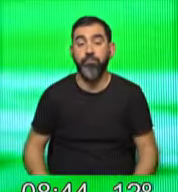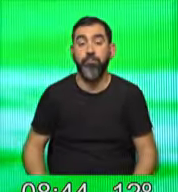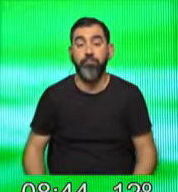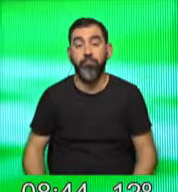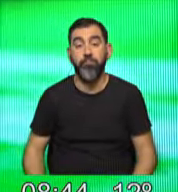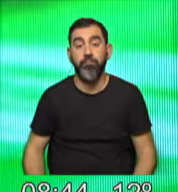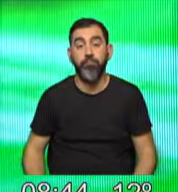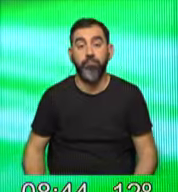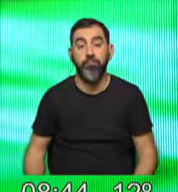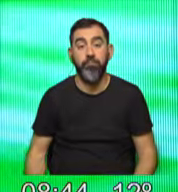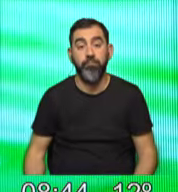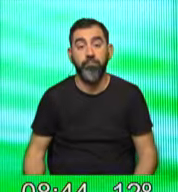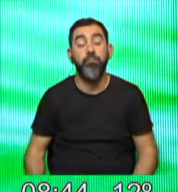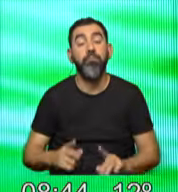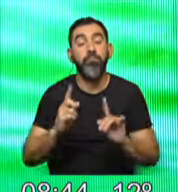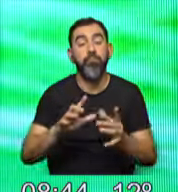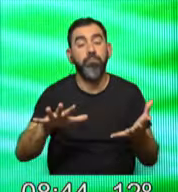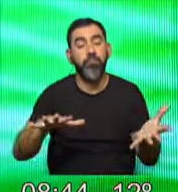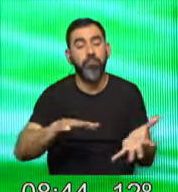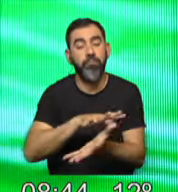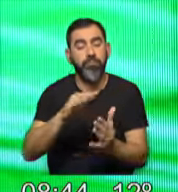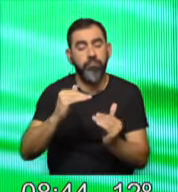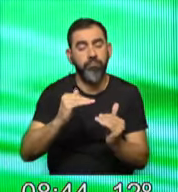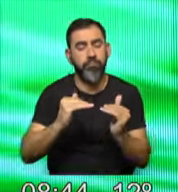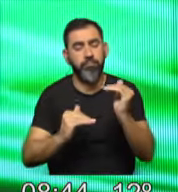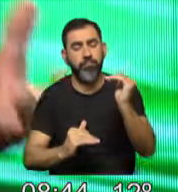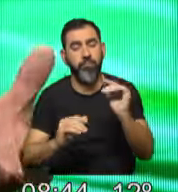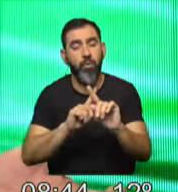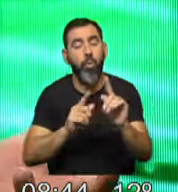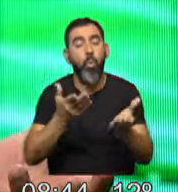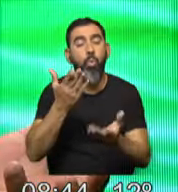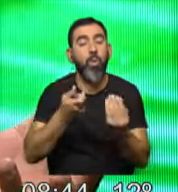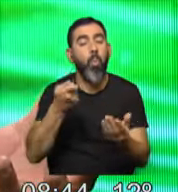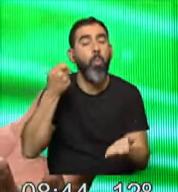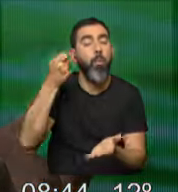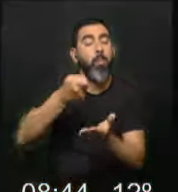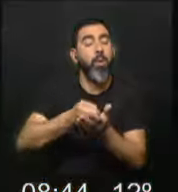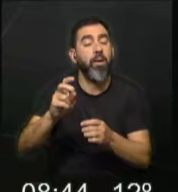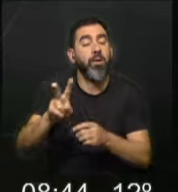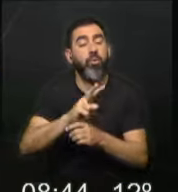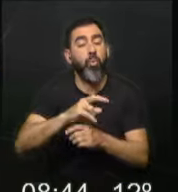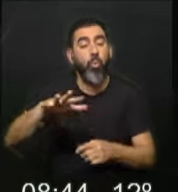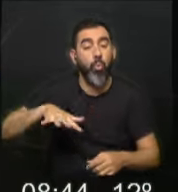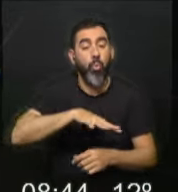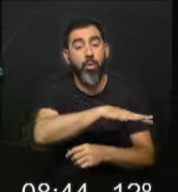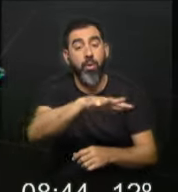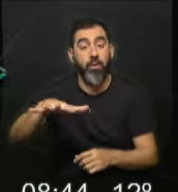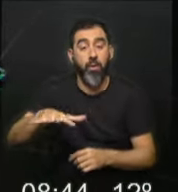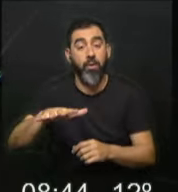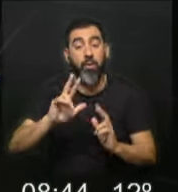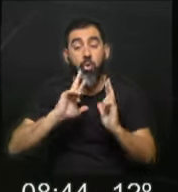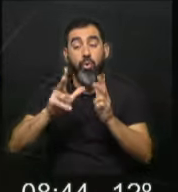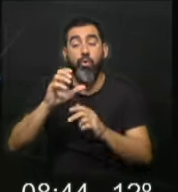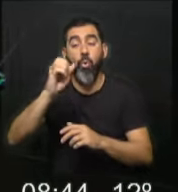este hay una situación tan asimétrica y tan injusta de cómo se financia la seguridad social que a pesar de lo que dice